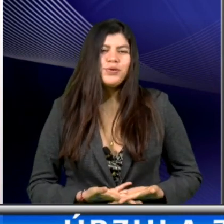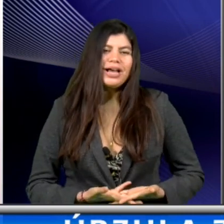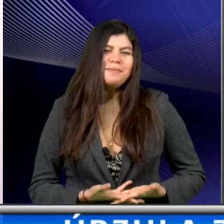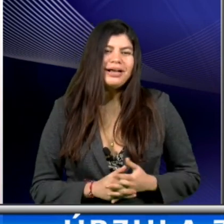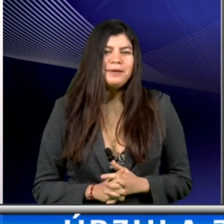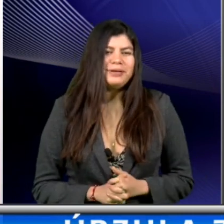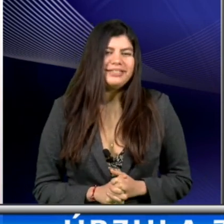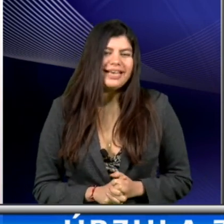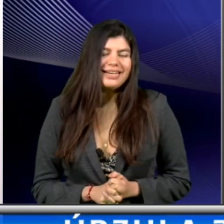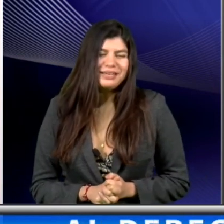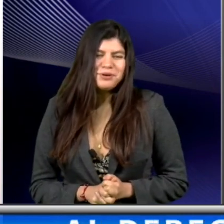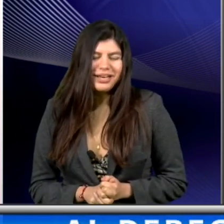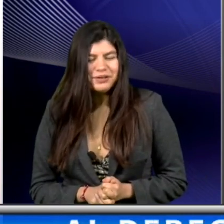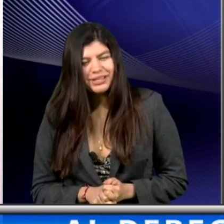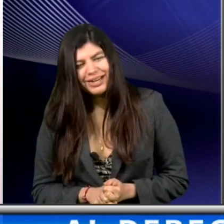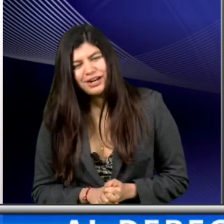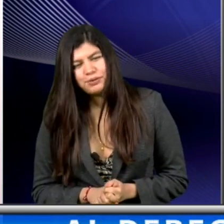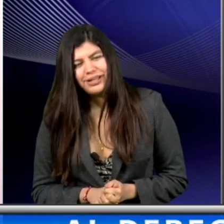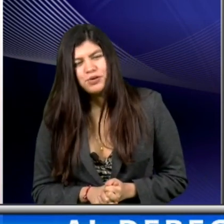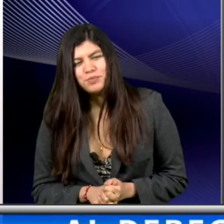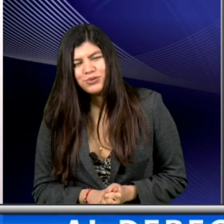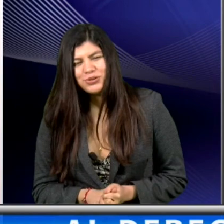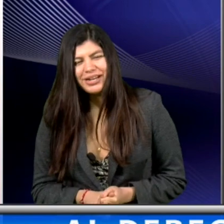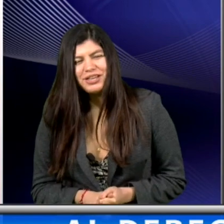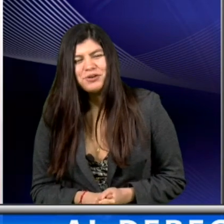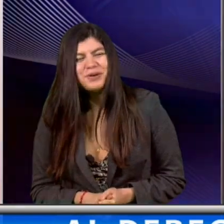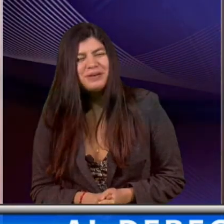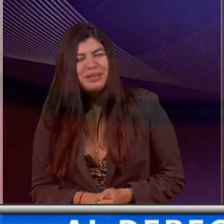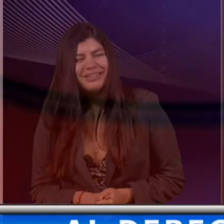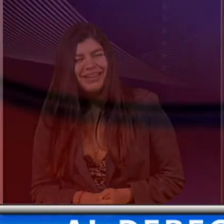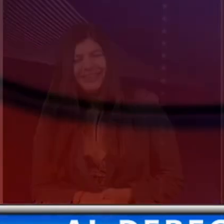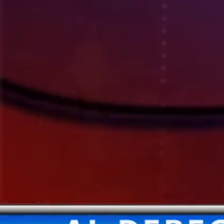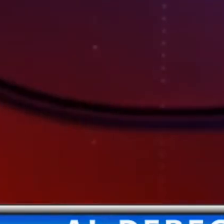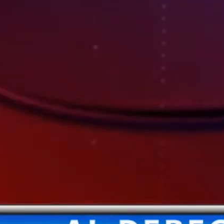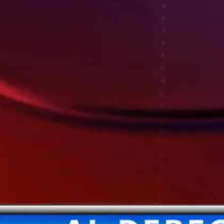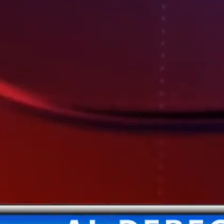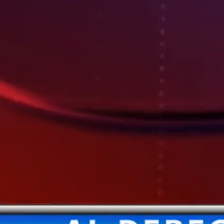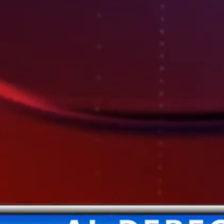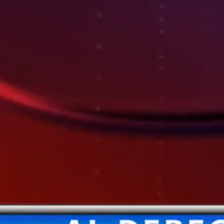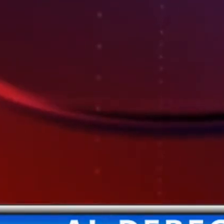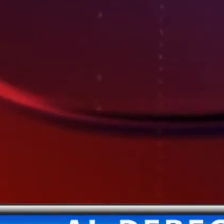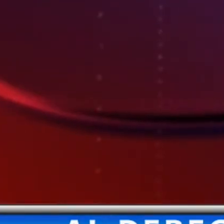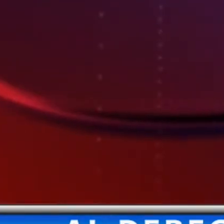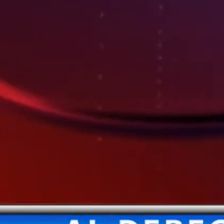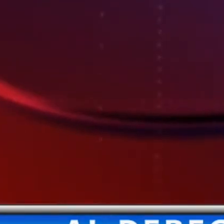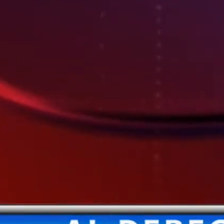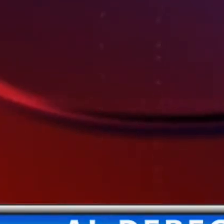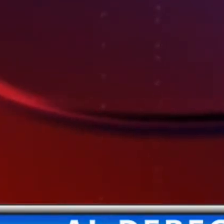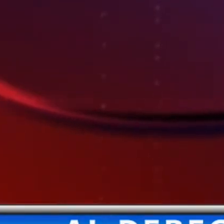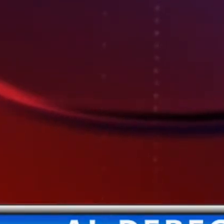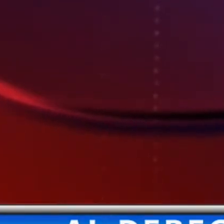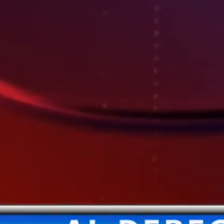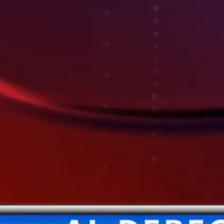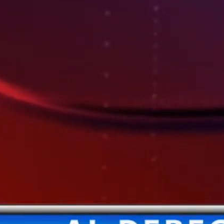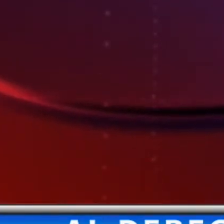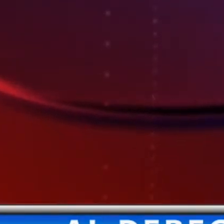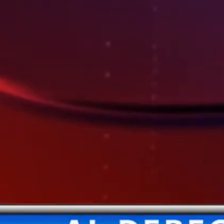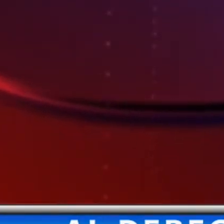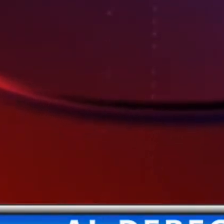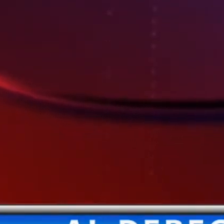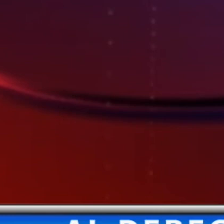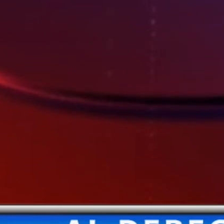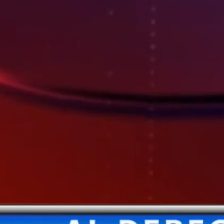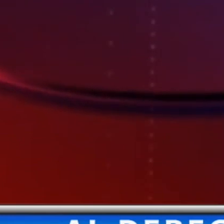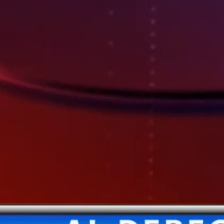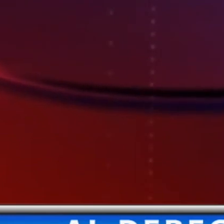Un programa especial que hemos querido entregarle a usted con mucho cariño nuevamente en esta semana, Al Derecho y al Revés, por las pantallas